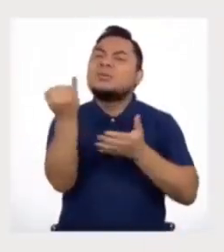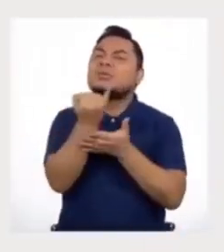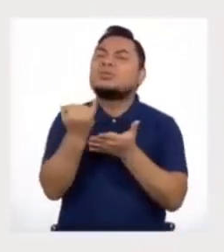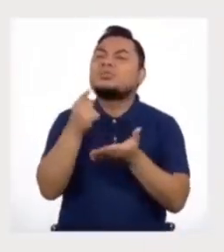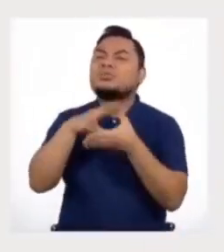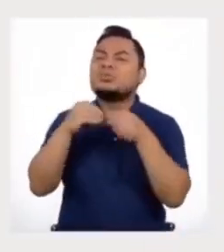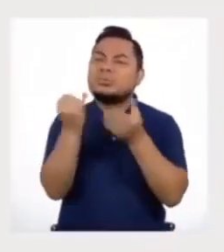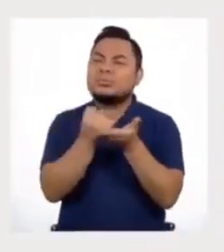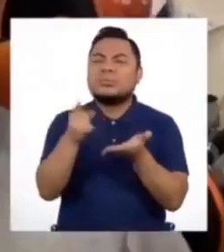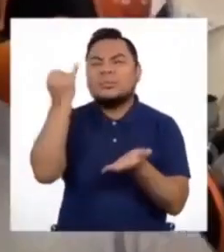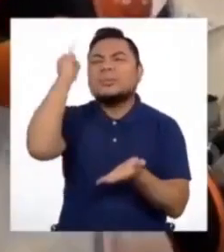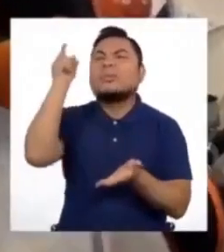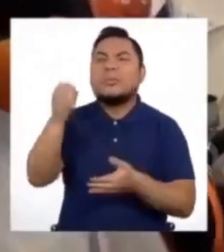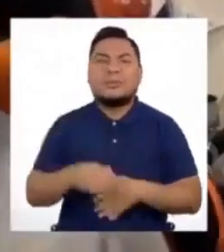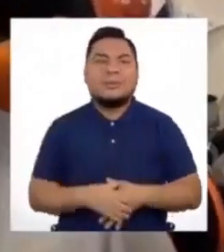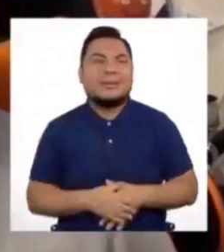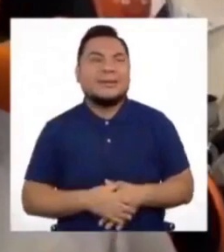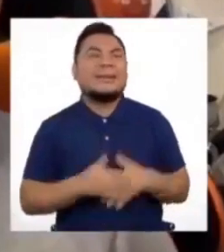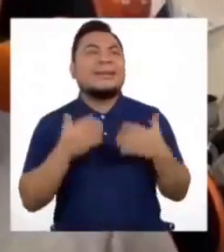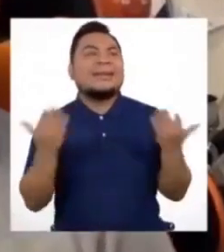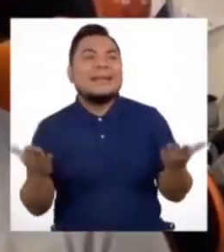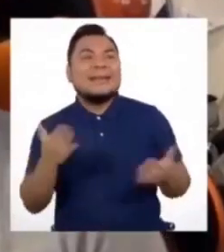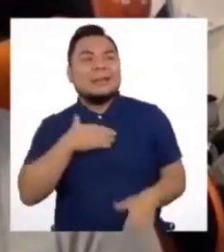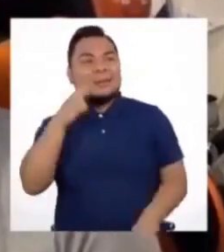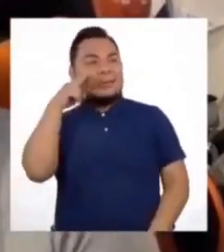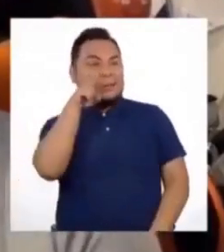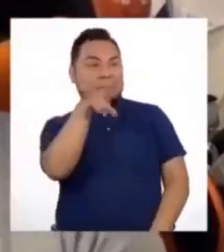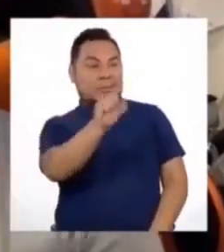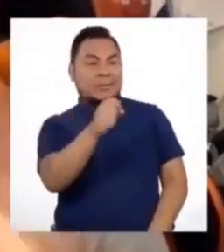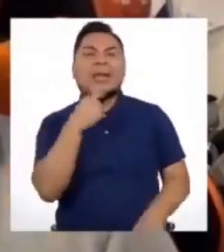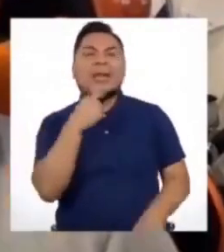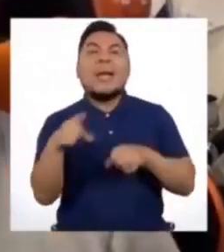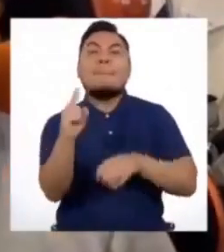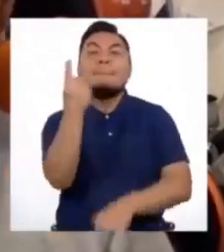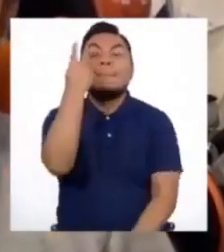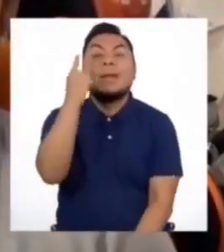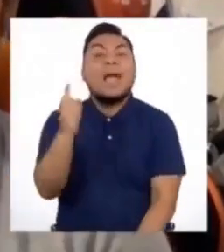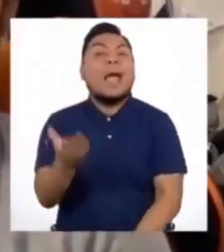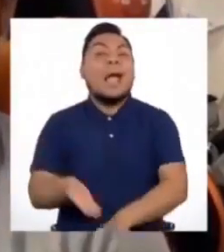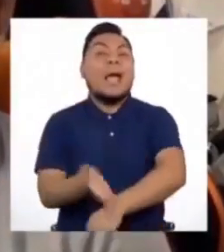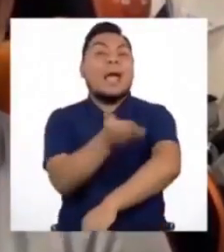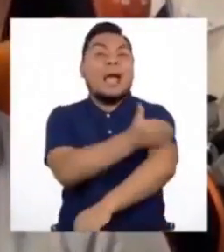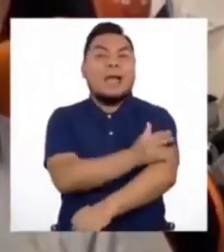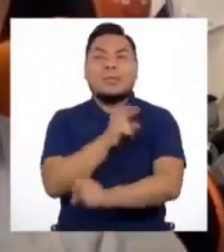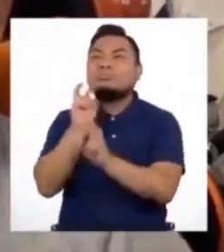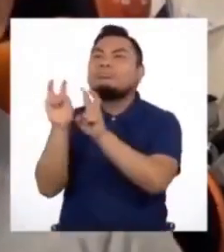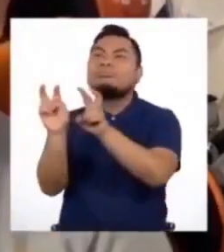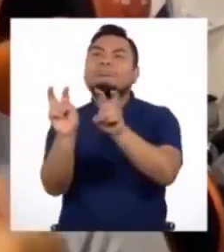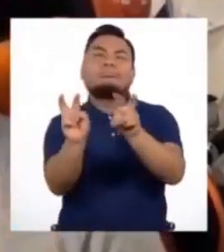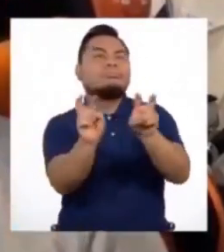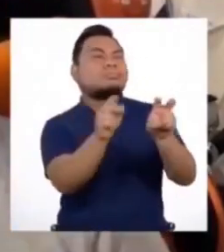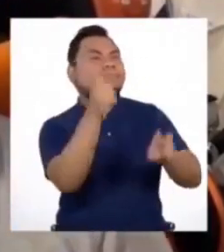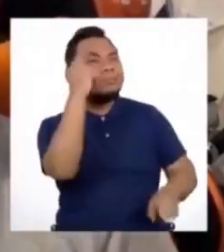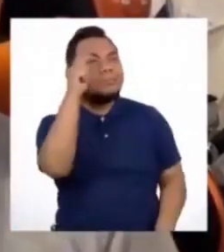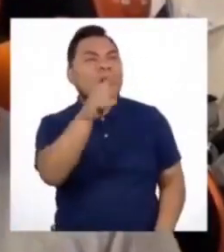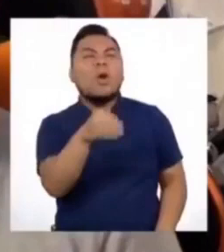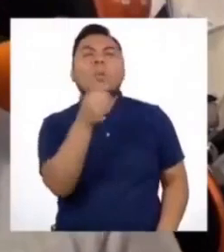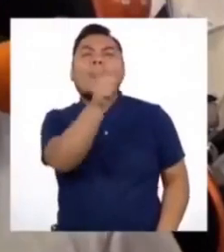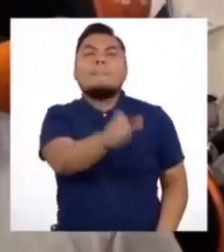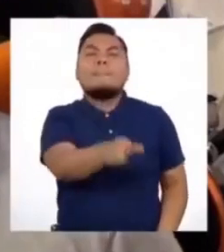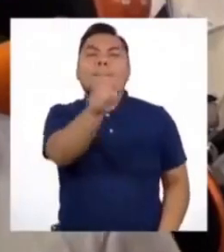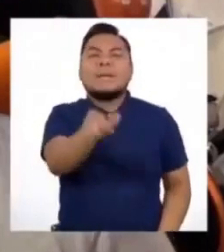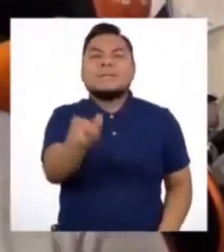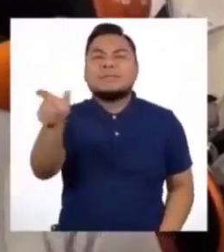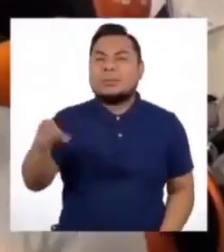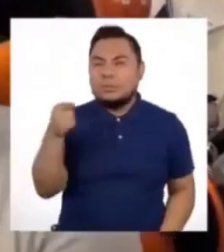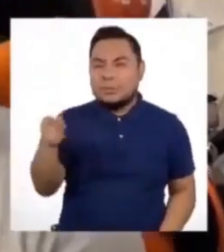tus historietas? Cuando uno va a crear un cómic, lo primero que tiene que hacer es observar mucho a su alrededor. Tiene que ver cómo son las personas, cómo